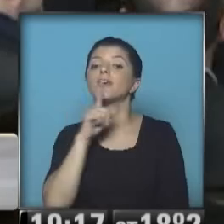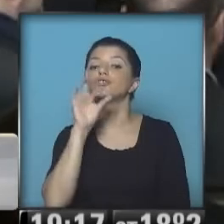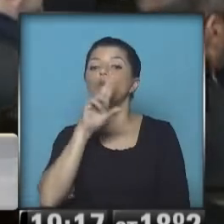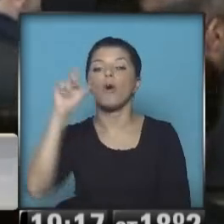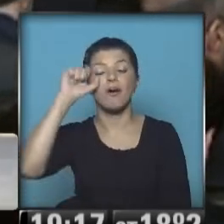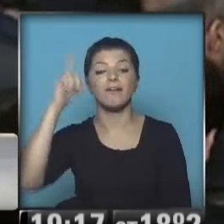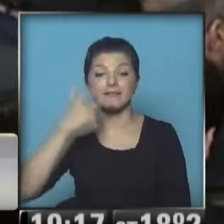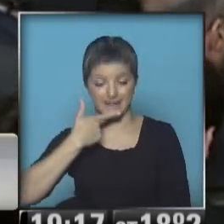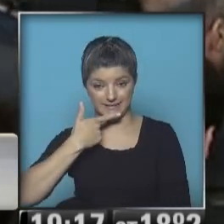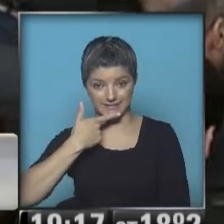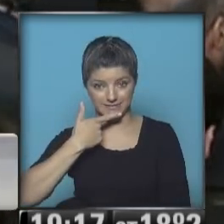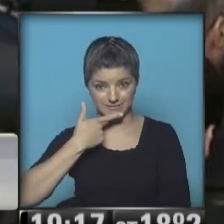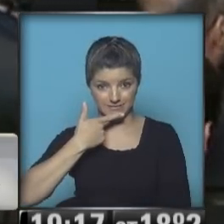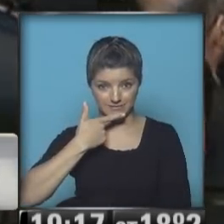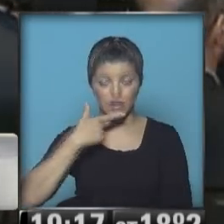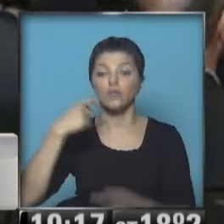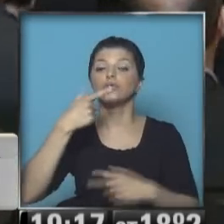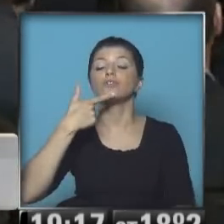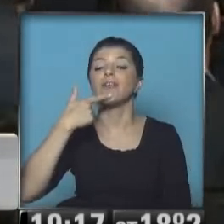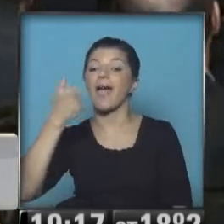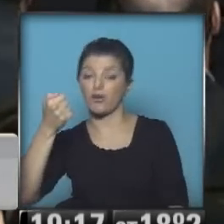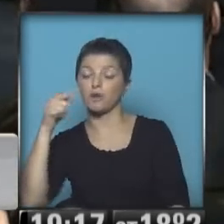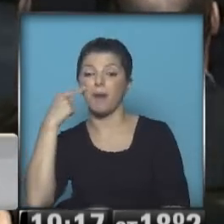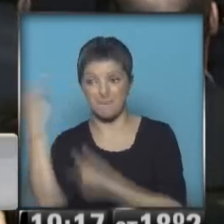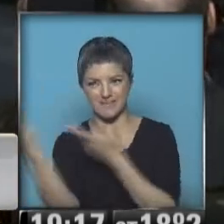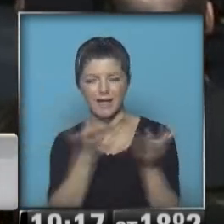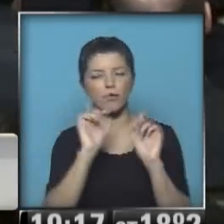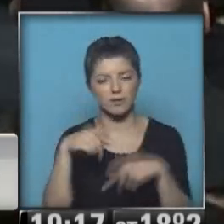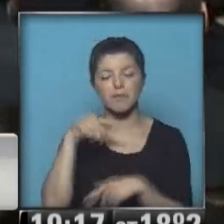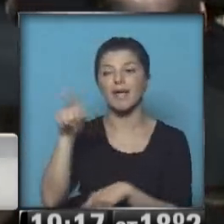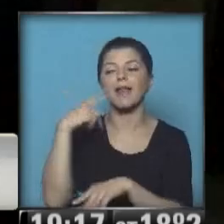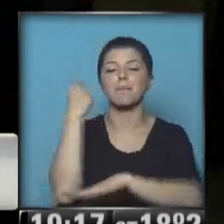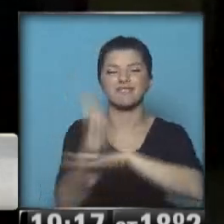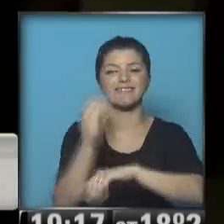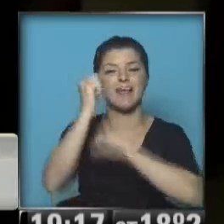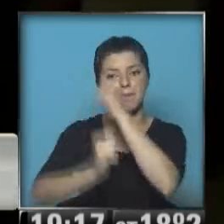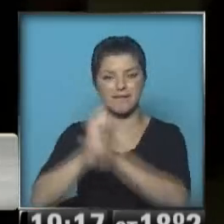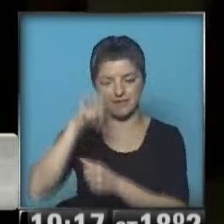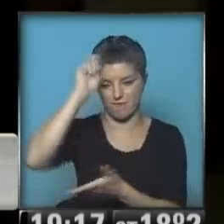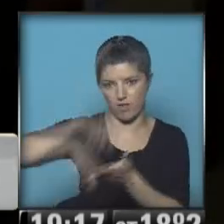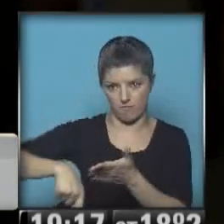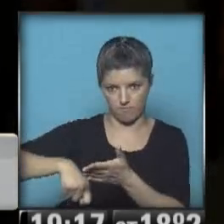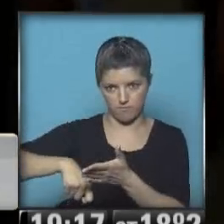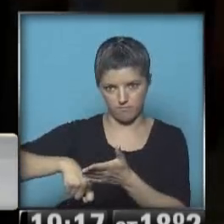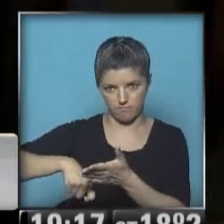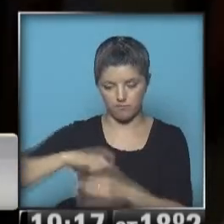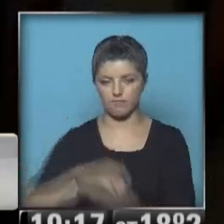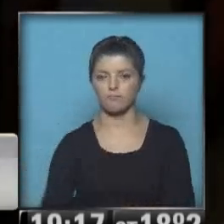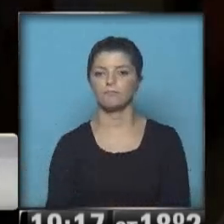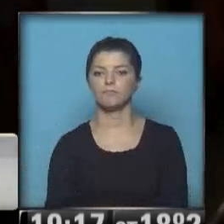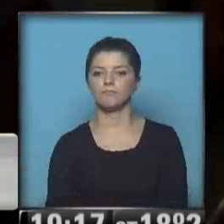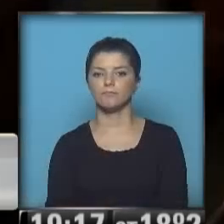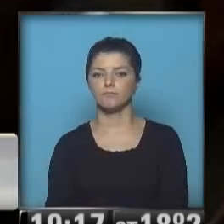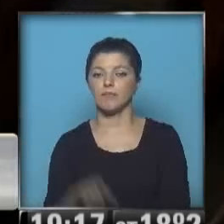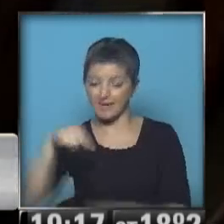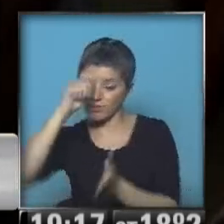Gonzalo Elizondo, a quien invitamos también al estrado, por favor, en nombre de esta empresa, a firmar este contrato que